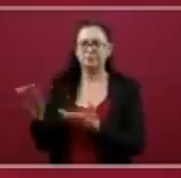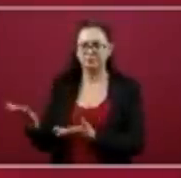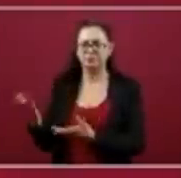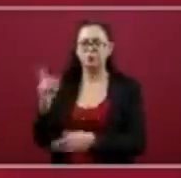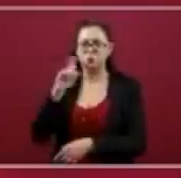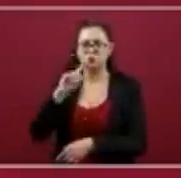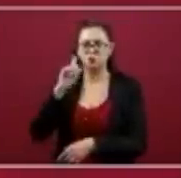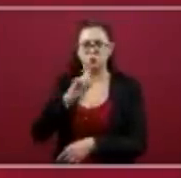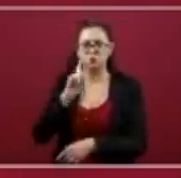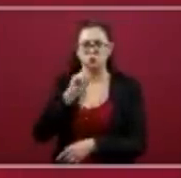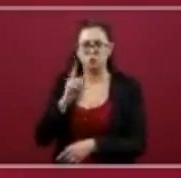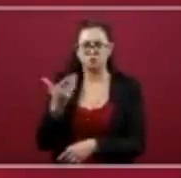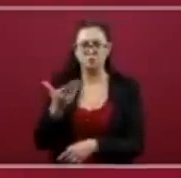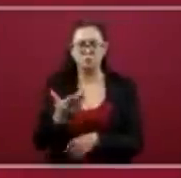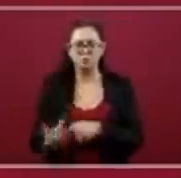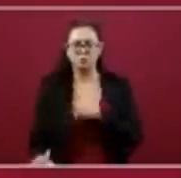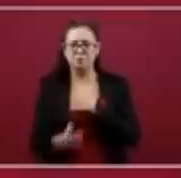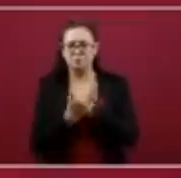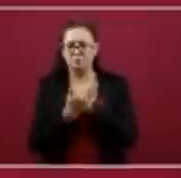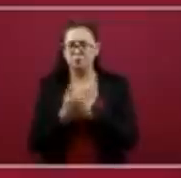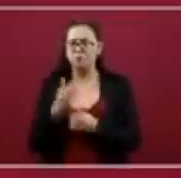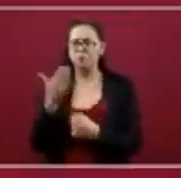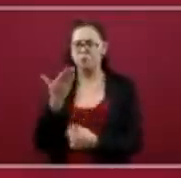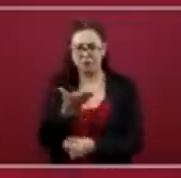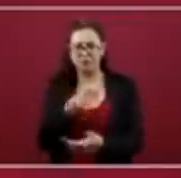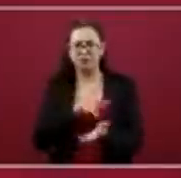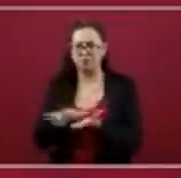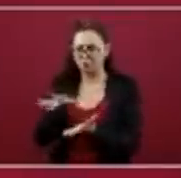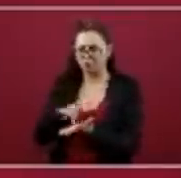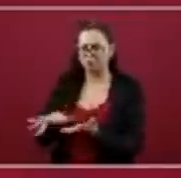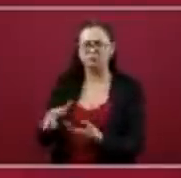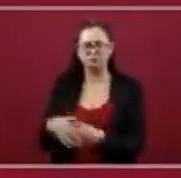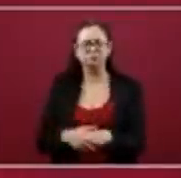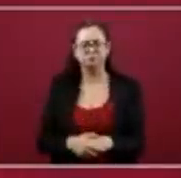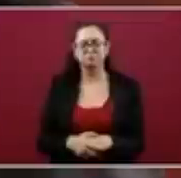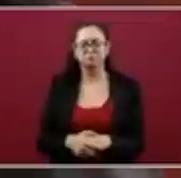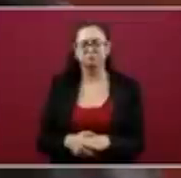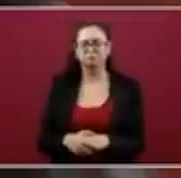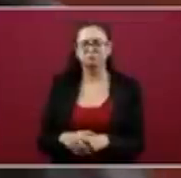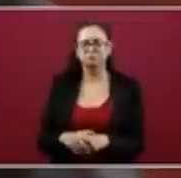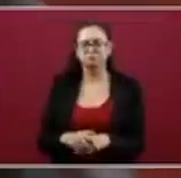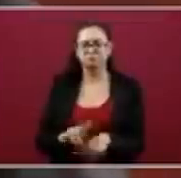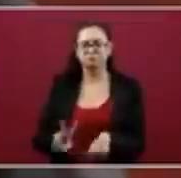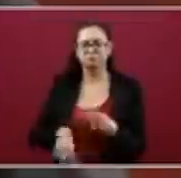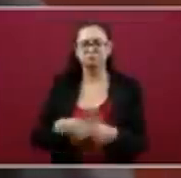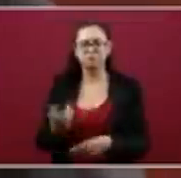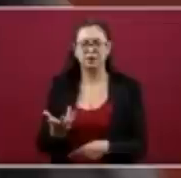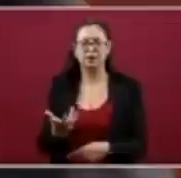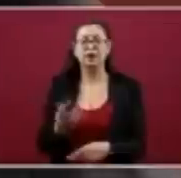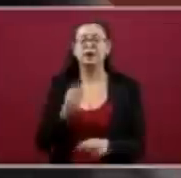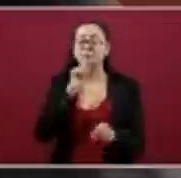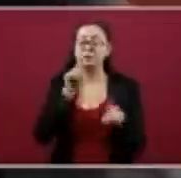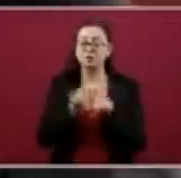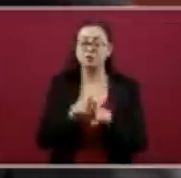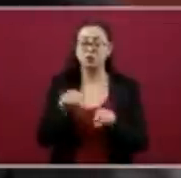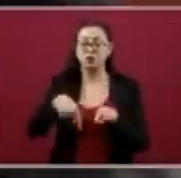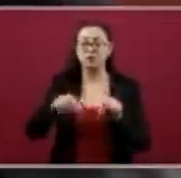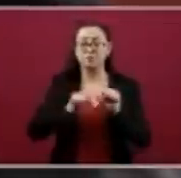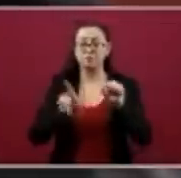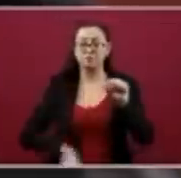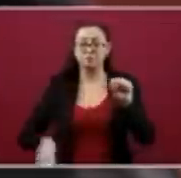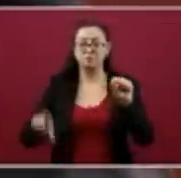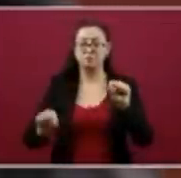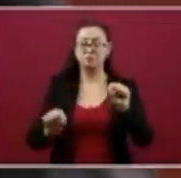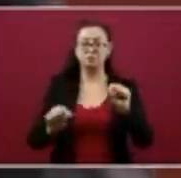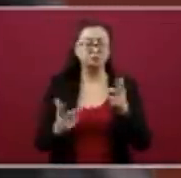que pide protección, que pide apoyo, y decirles que en este país las cosas han